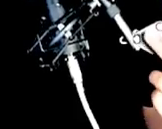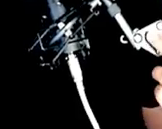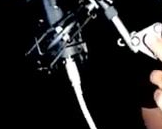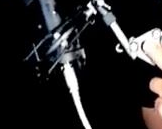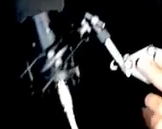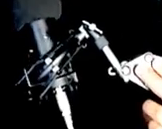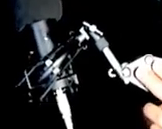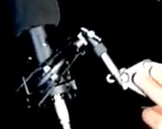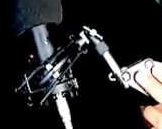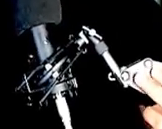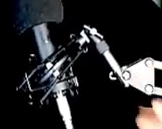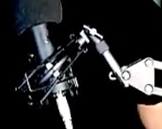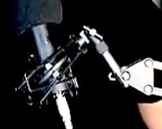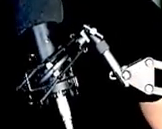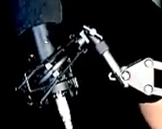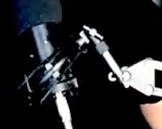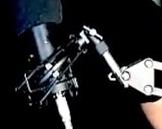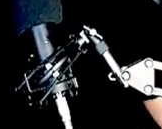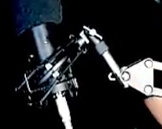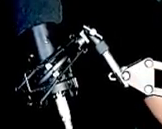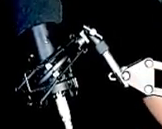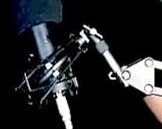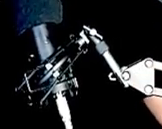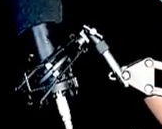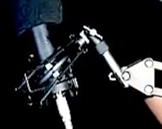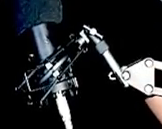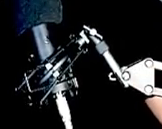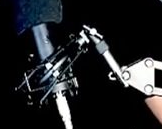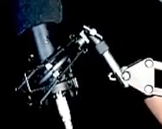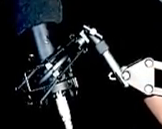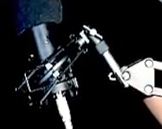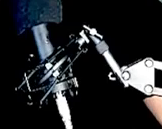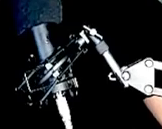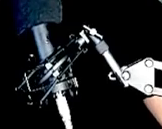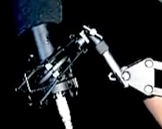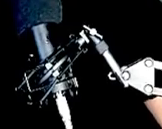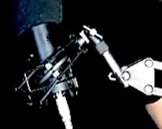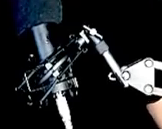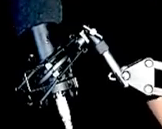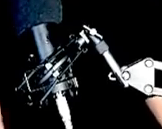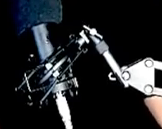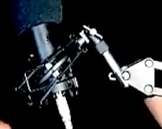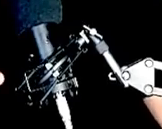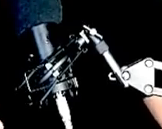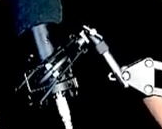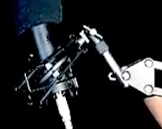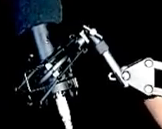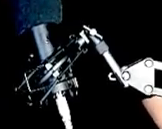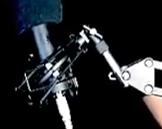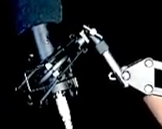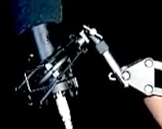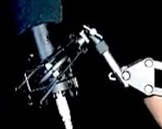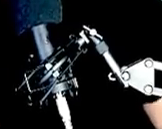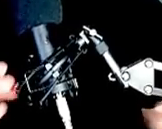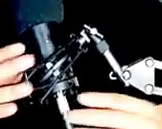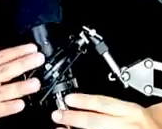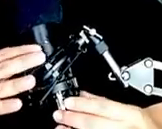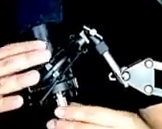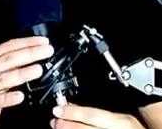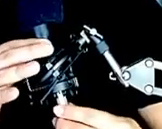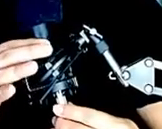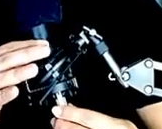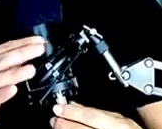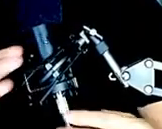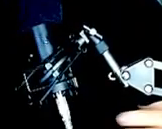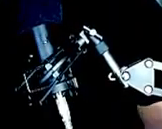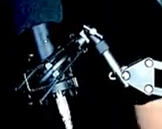¿Cómo están, familia? Bienvenidos a una edición a tu canal, La Nueva Revolución de El Salvador. Bueno, le cuento, el presidente Bukele ha